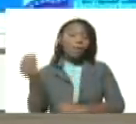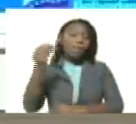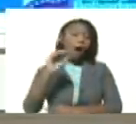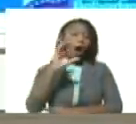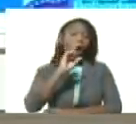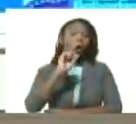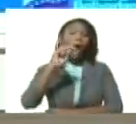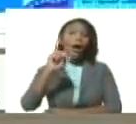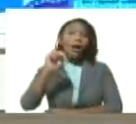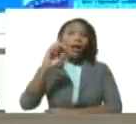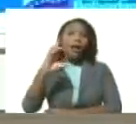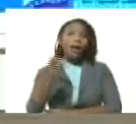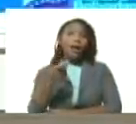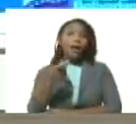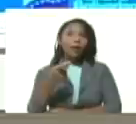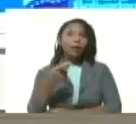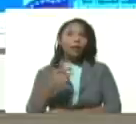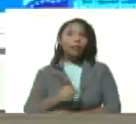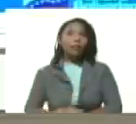CODES